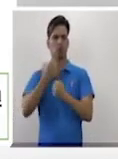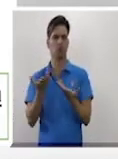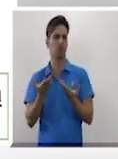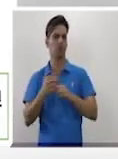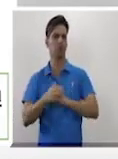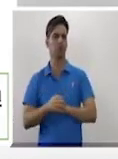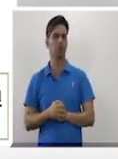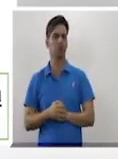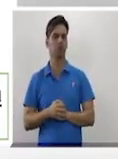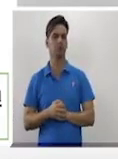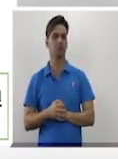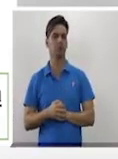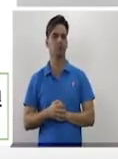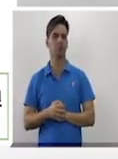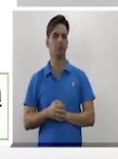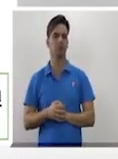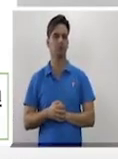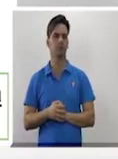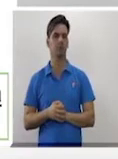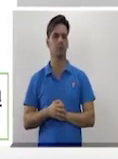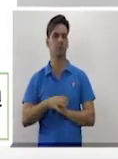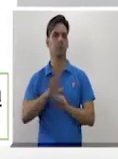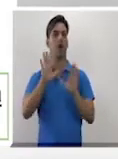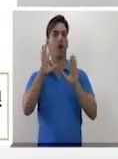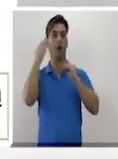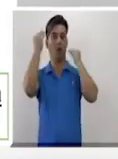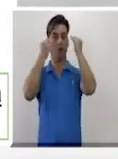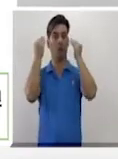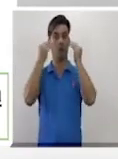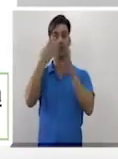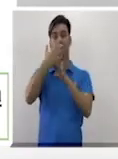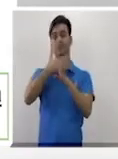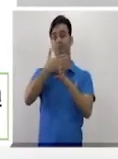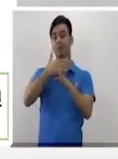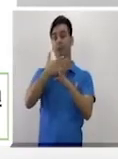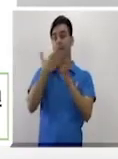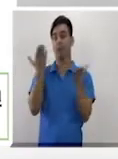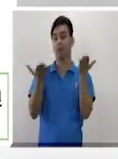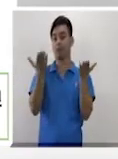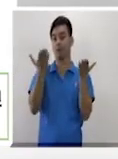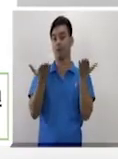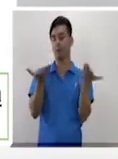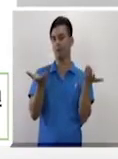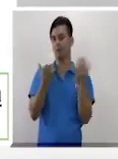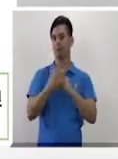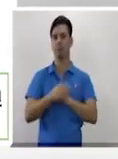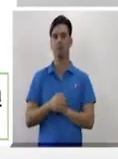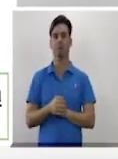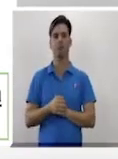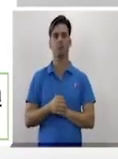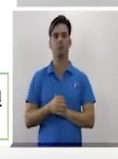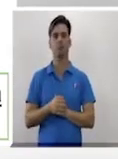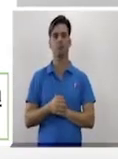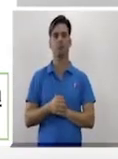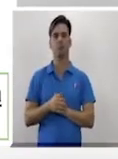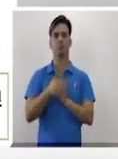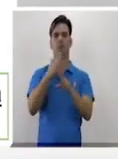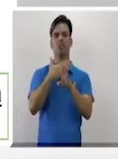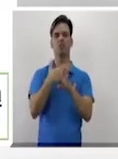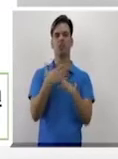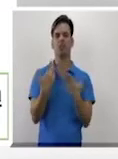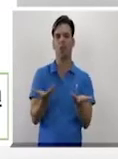entonces pensando en la diferencia. Perfecto, como operación matemática, pero ¿la diferencia de